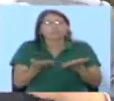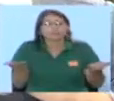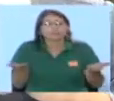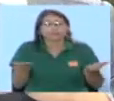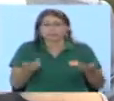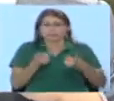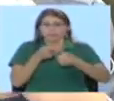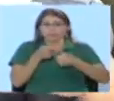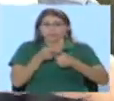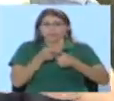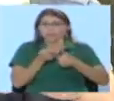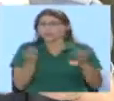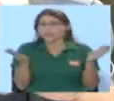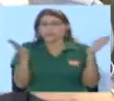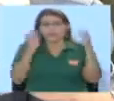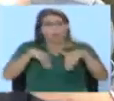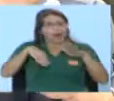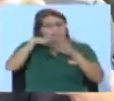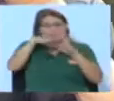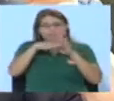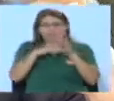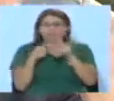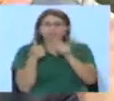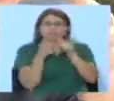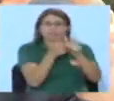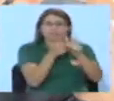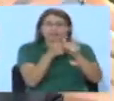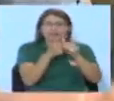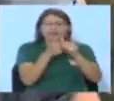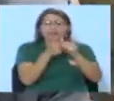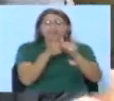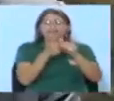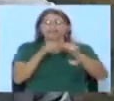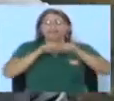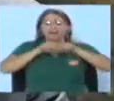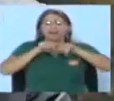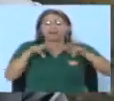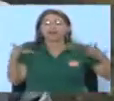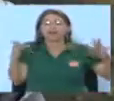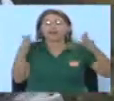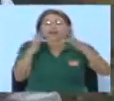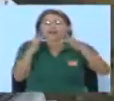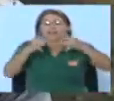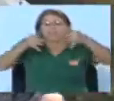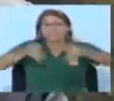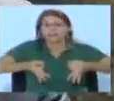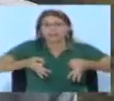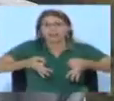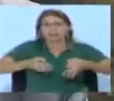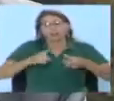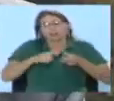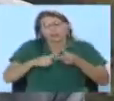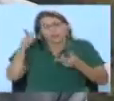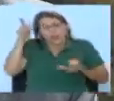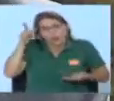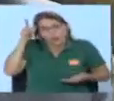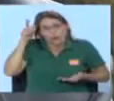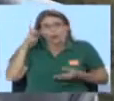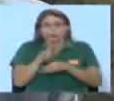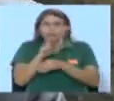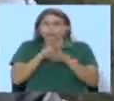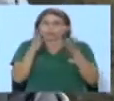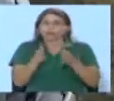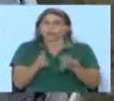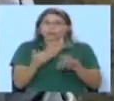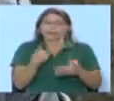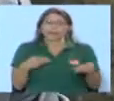sobre redes fijas. Entonces, por supuesto que sí, el usuario tiene acceso a una mayor velocidad de internet móvil